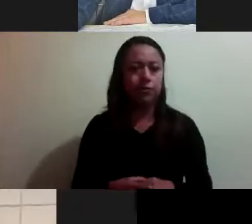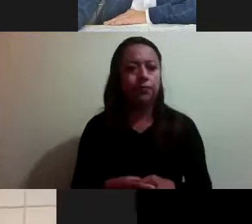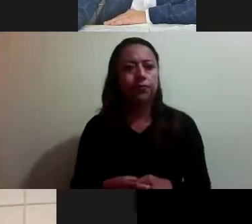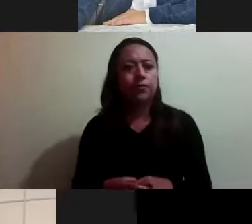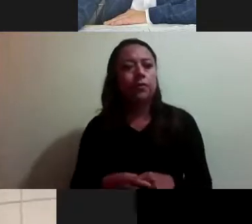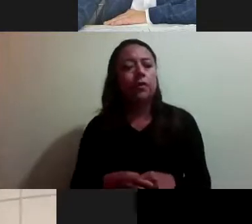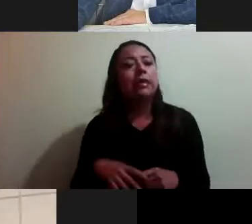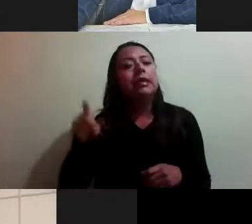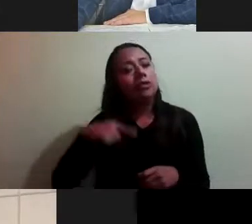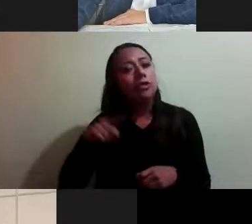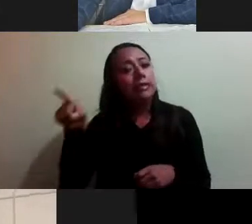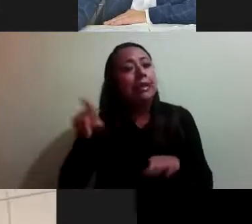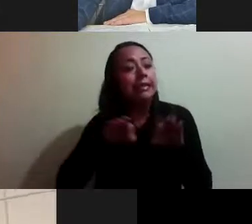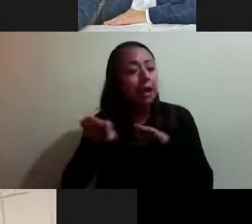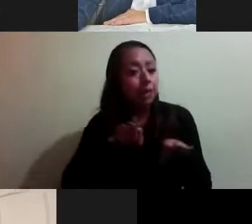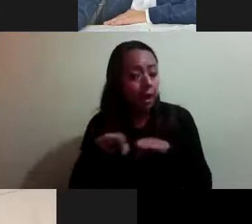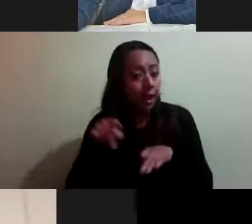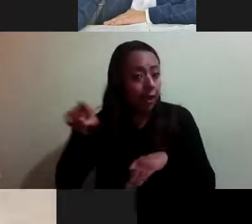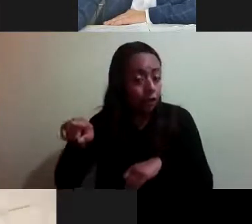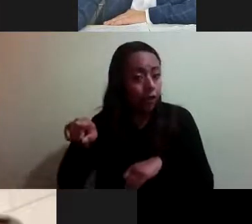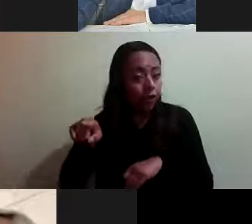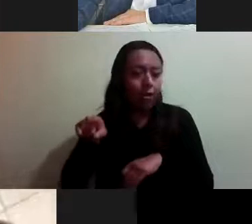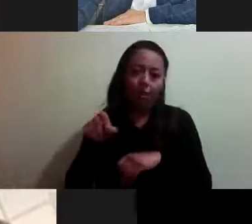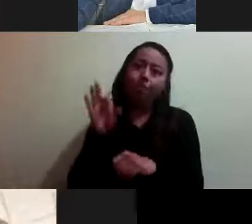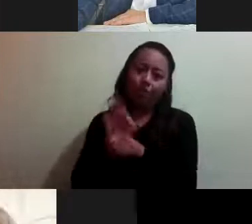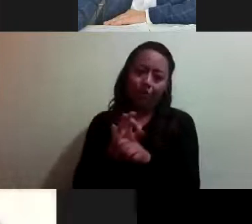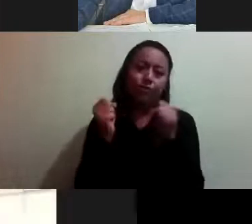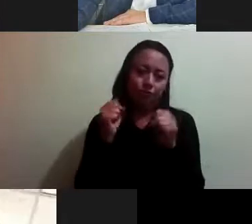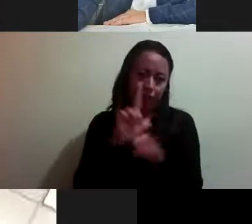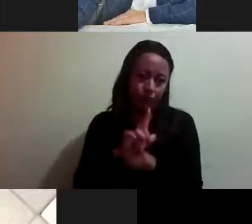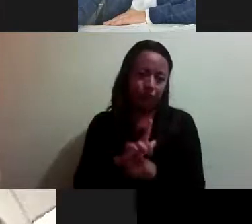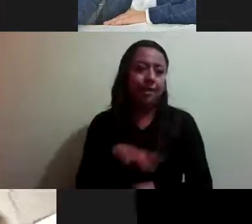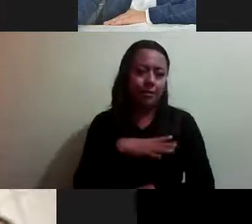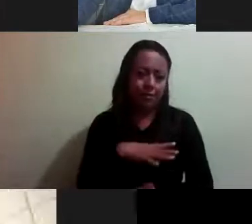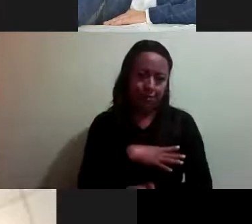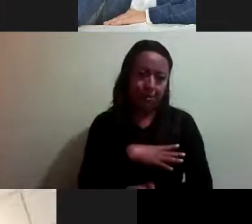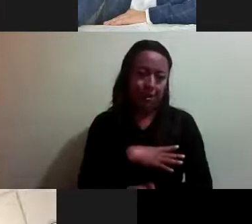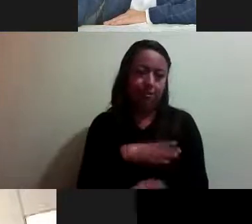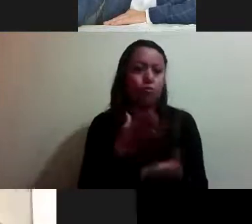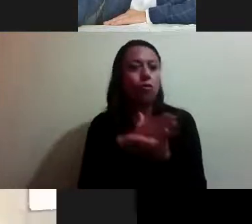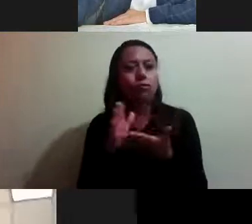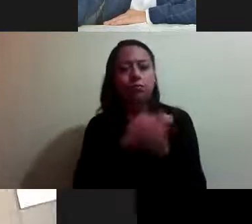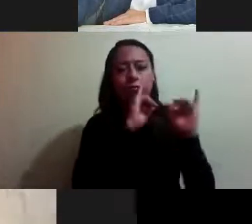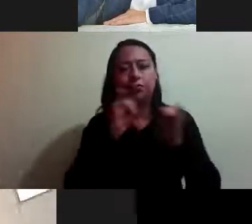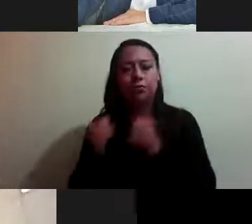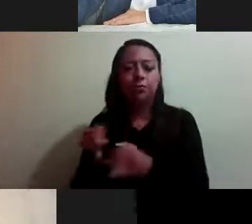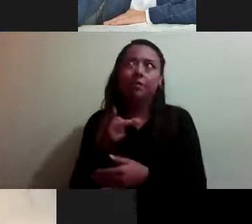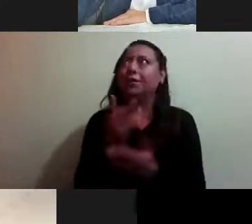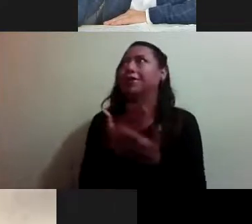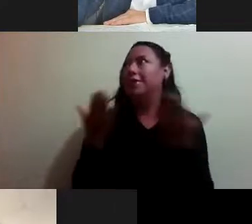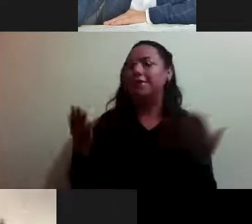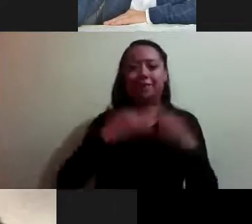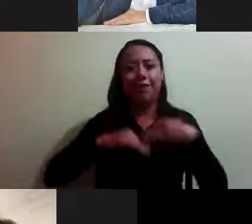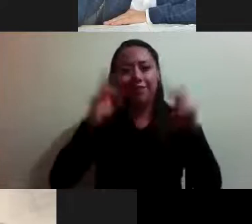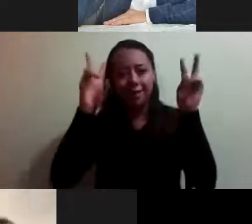una protección social, los trabajadores, con el seguro de separación individualizada. Pero con todos estos mitos de la austeridad y